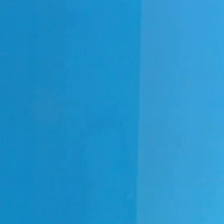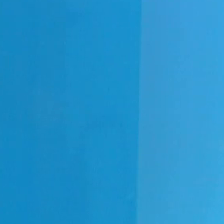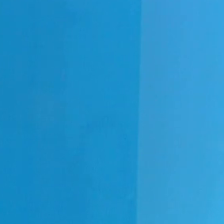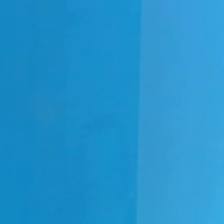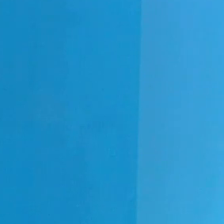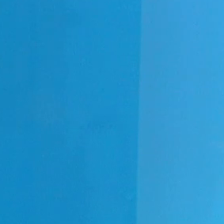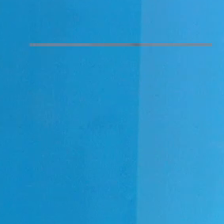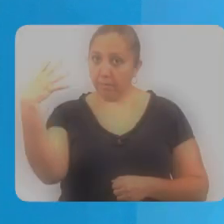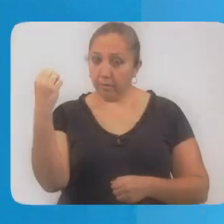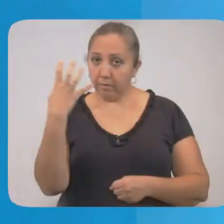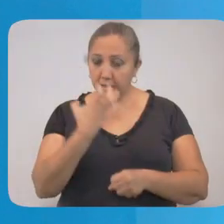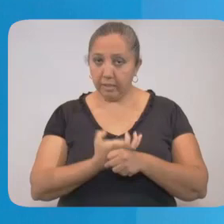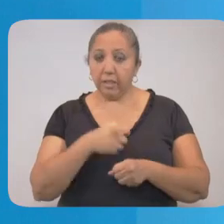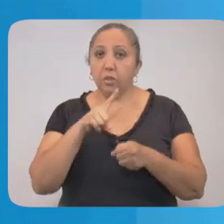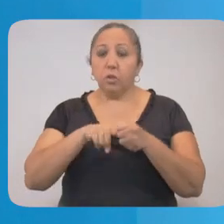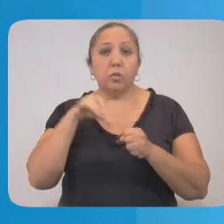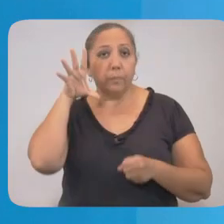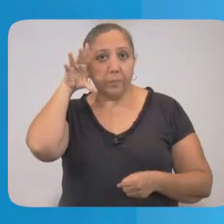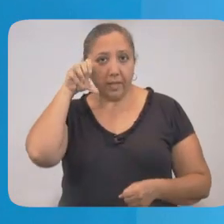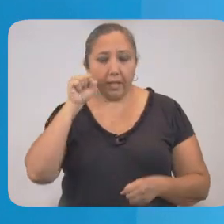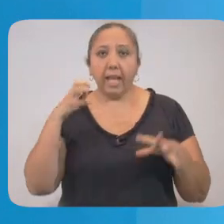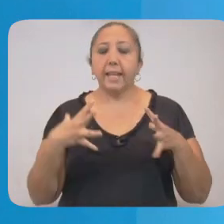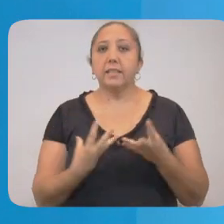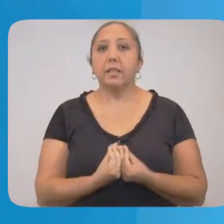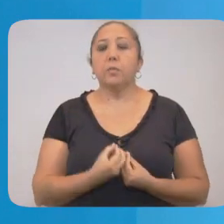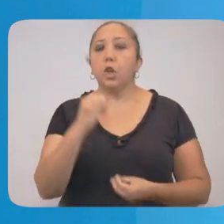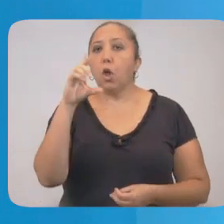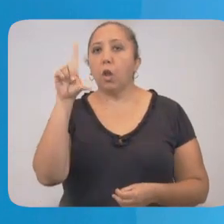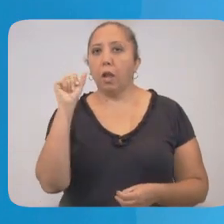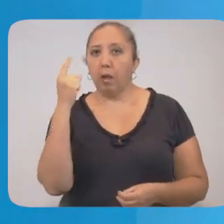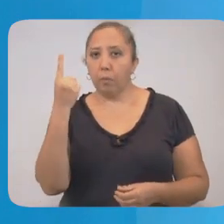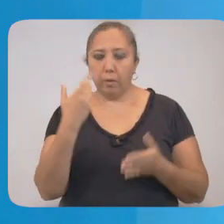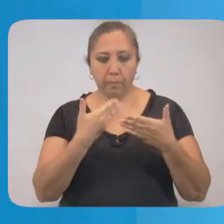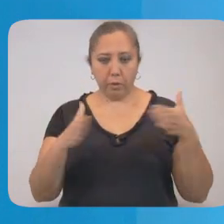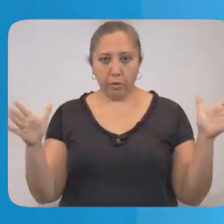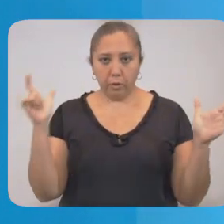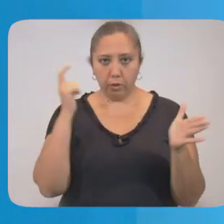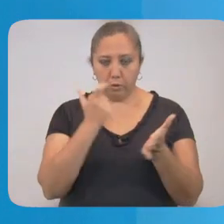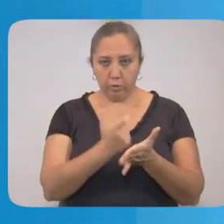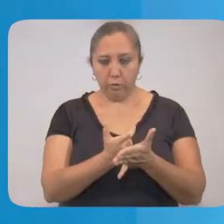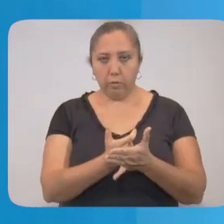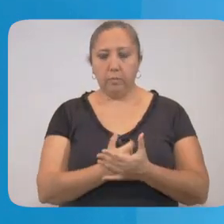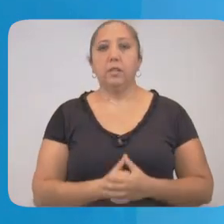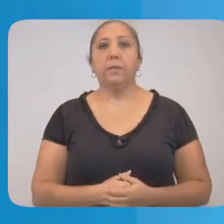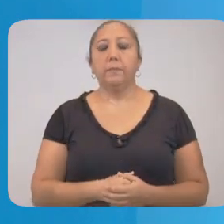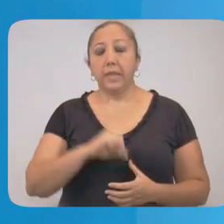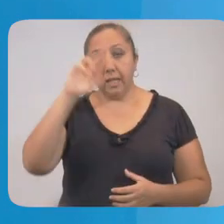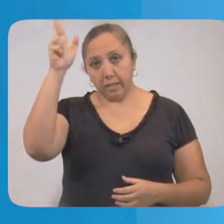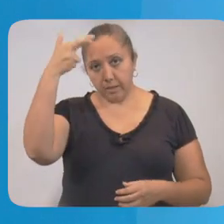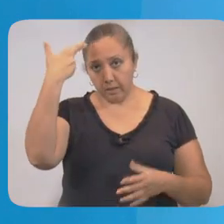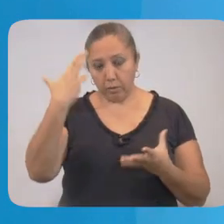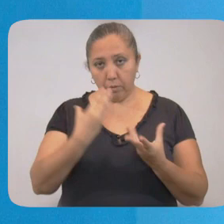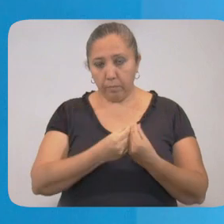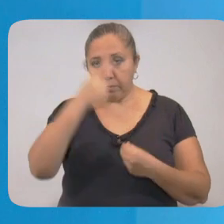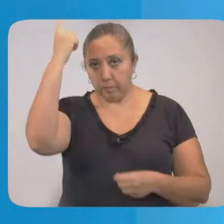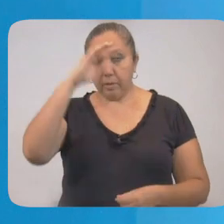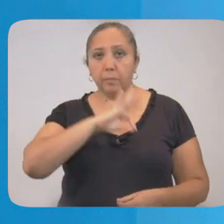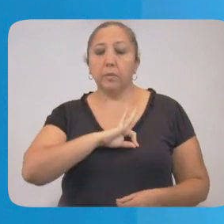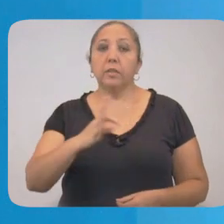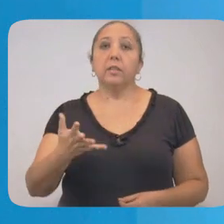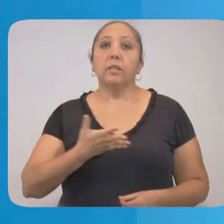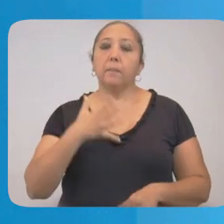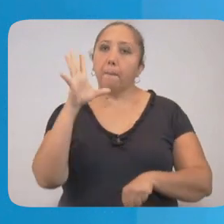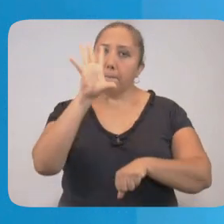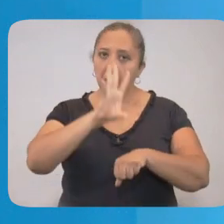El semáforo estatal está en naranja. Estamos en la ola 1 de la reapertura económica. Les recordamos que para poder contar